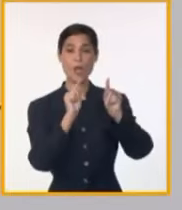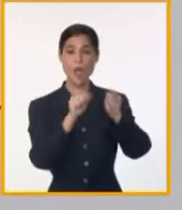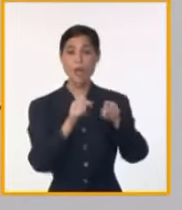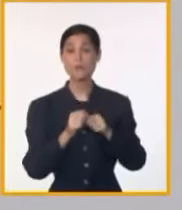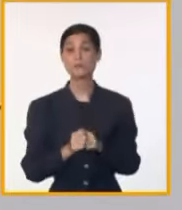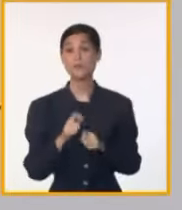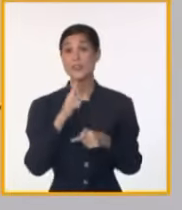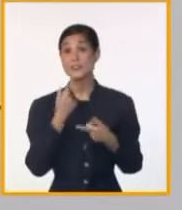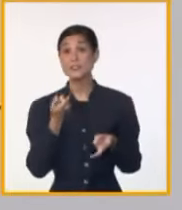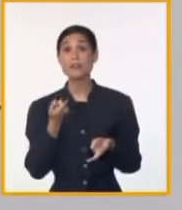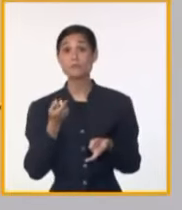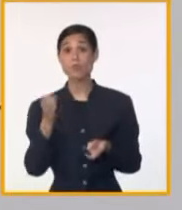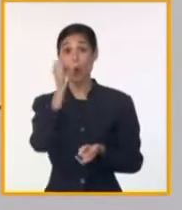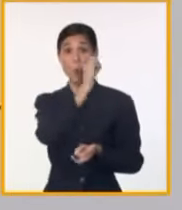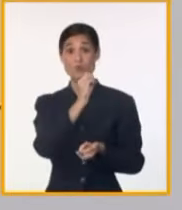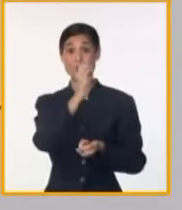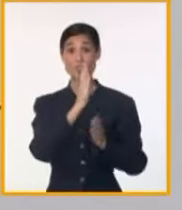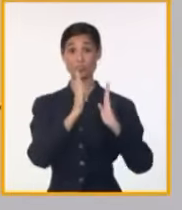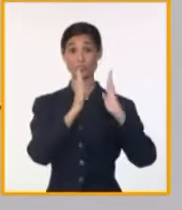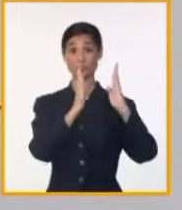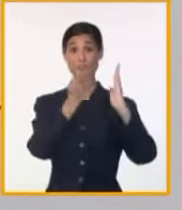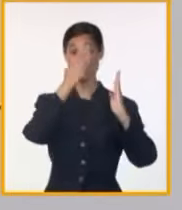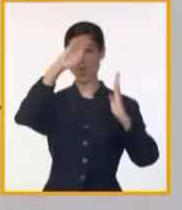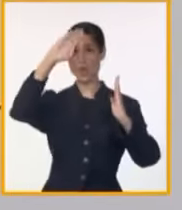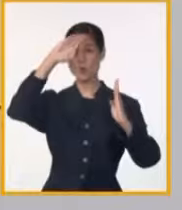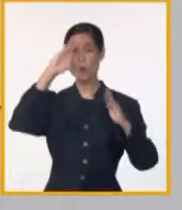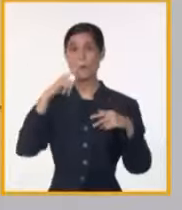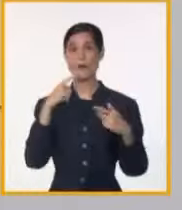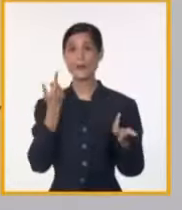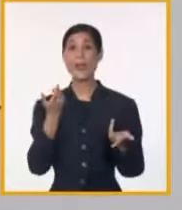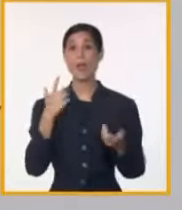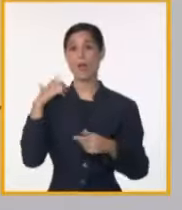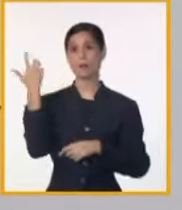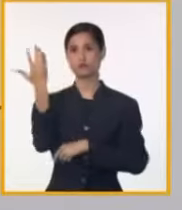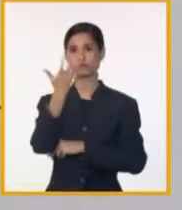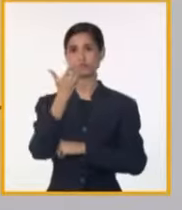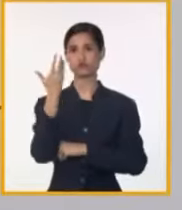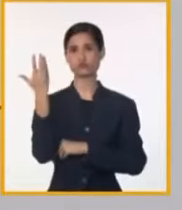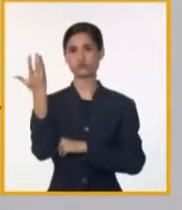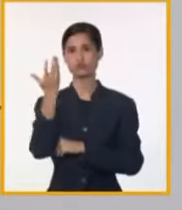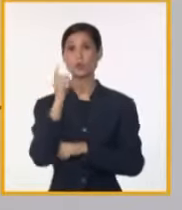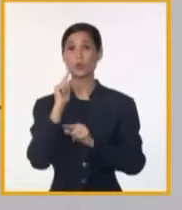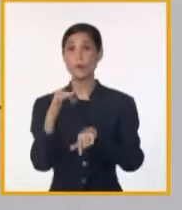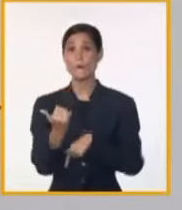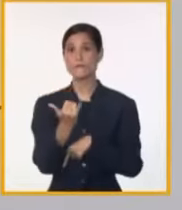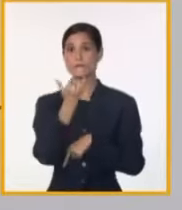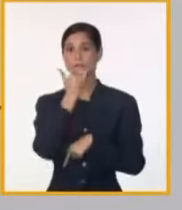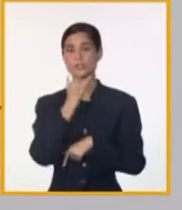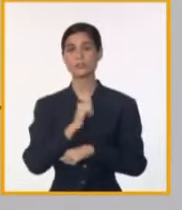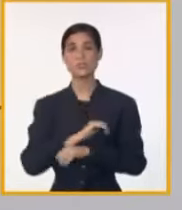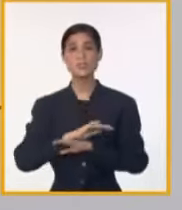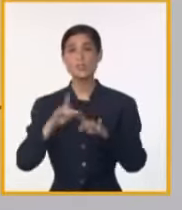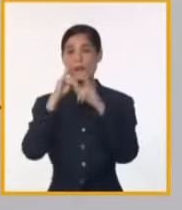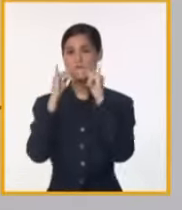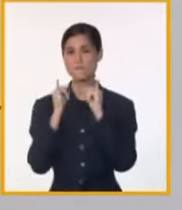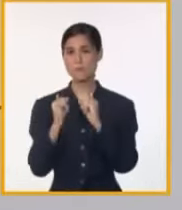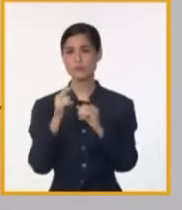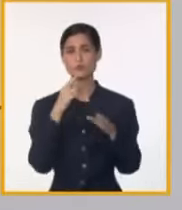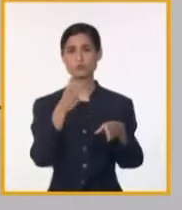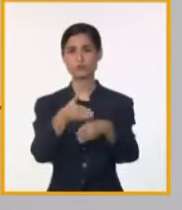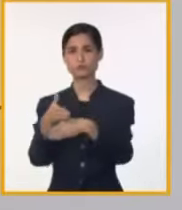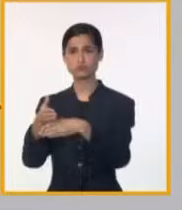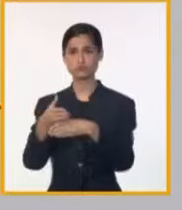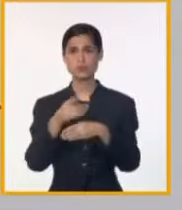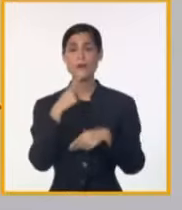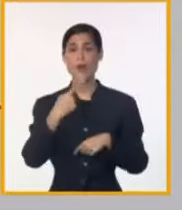Cuba ante las cercanías del huracán Milton la informaciones que se están dando en este minuto y les